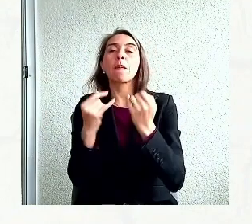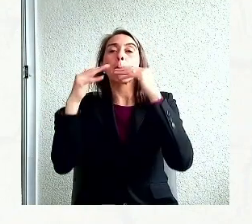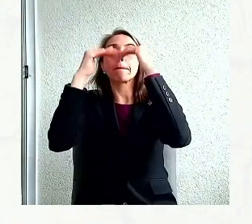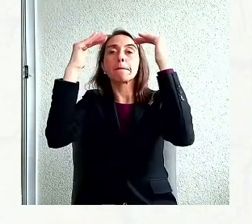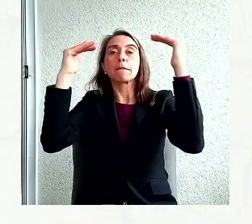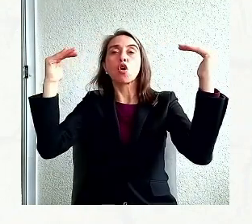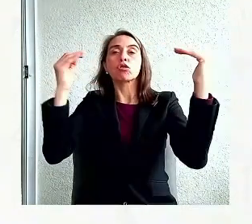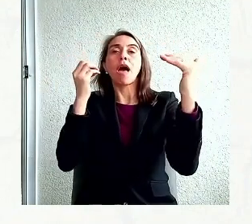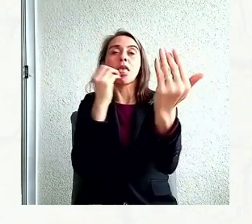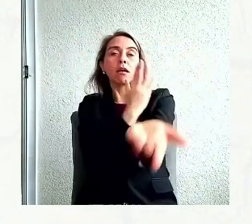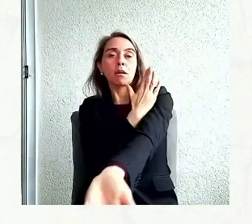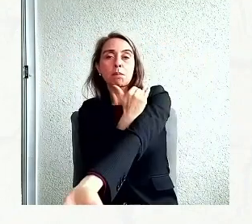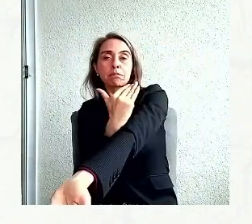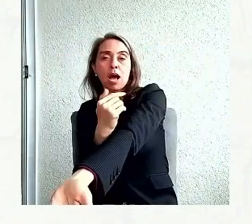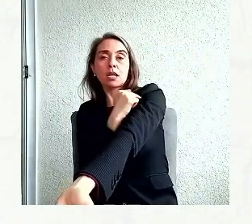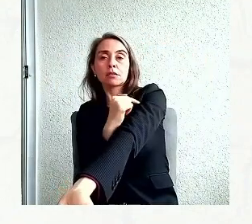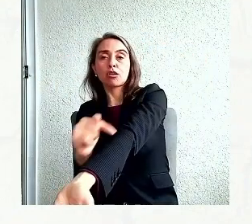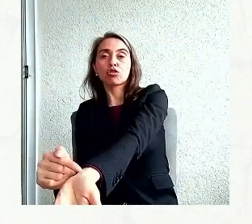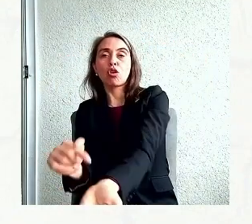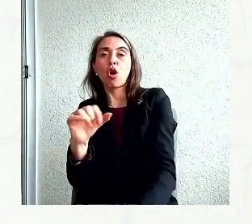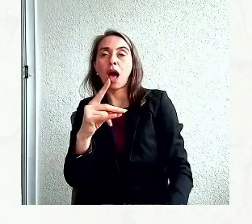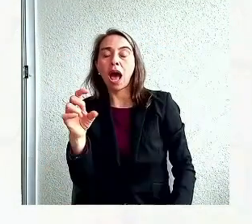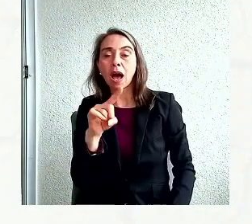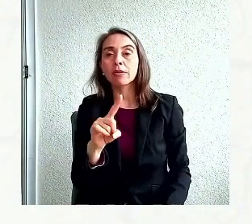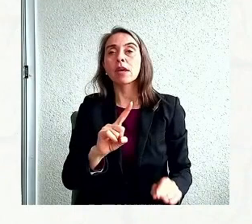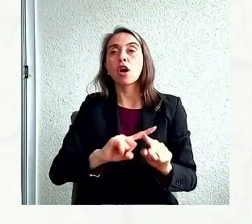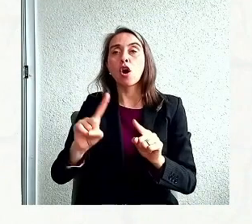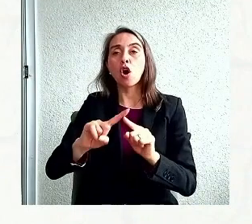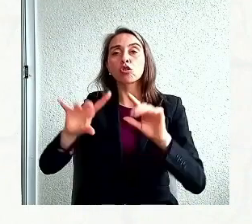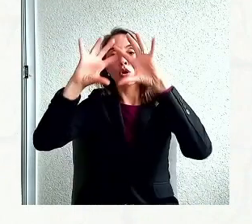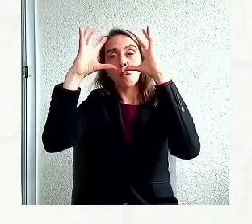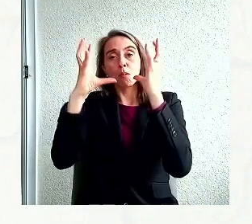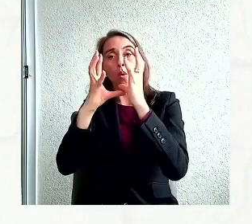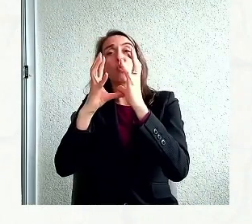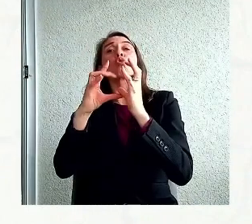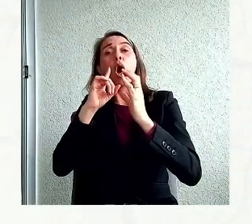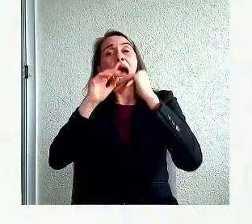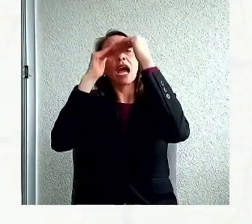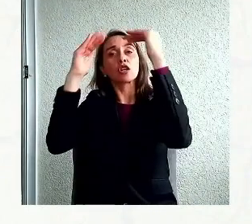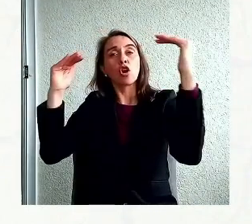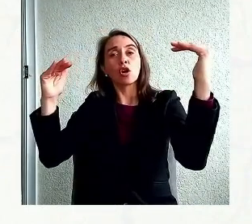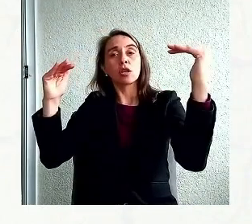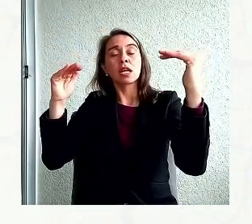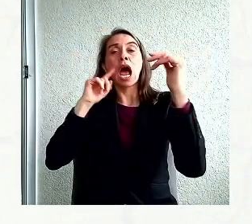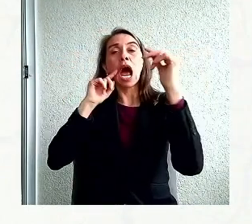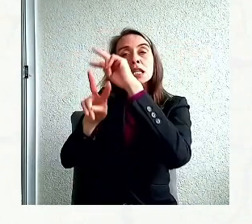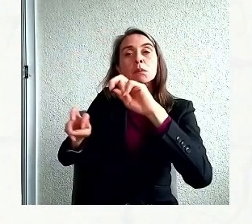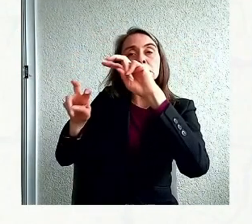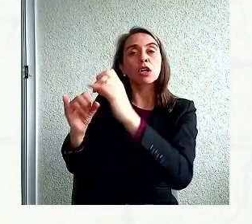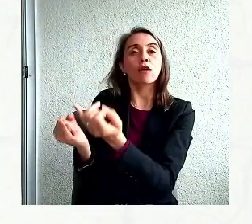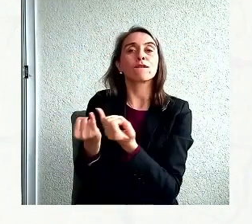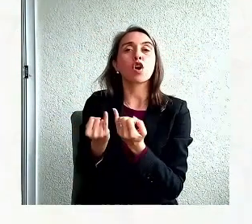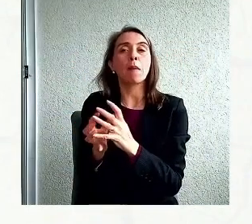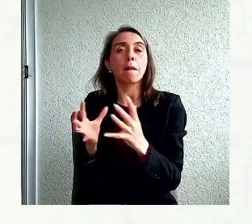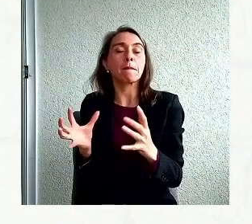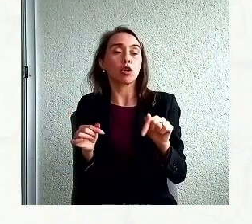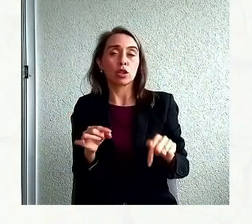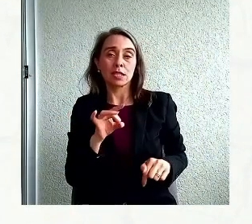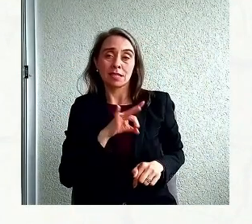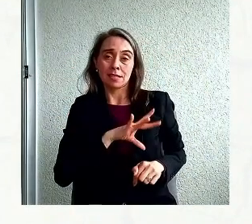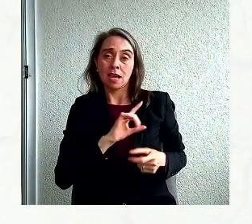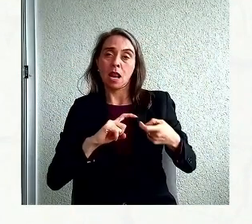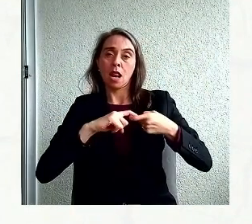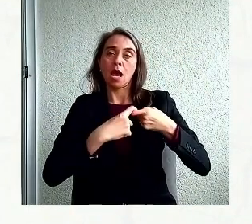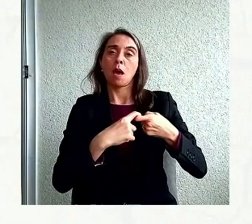Quizás nosotros somos de los pocos grupos que estamos estudiando justamente la parte química de la nieve en la cordillera de los Andes, ¿ya? Bueno,